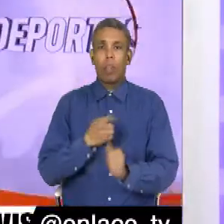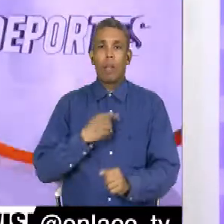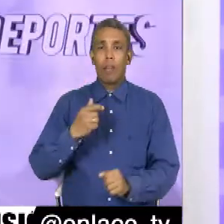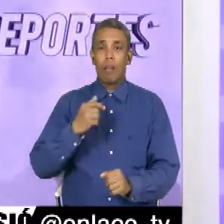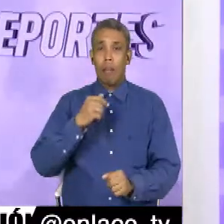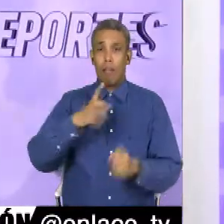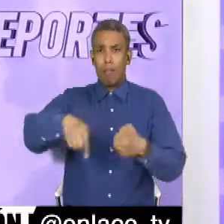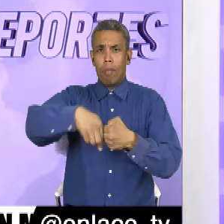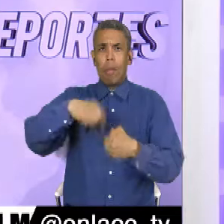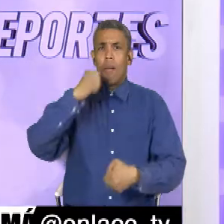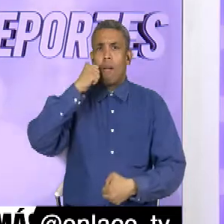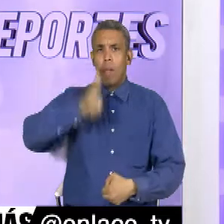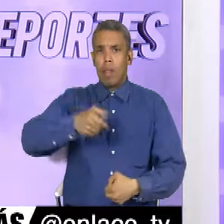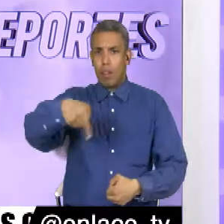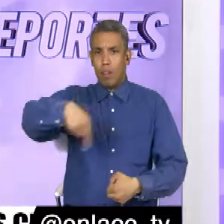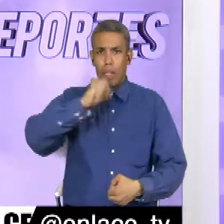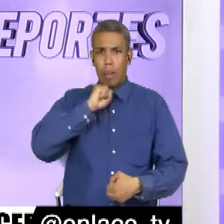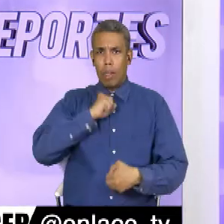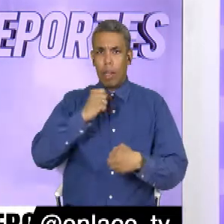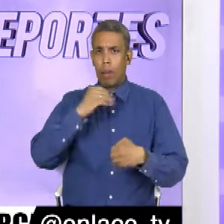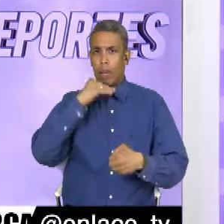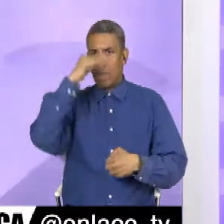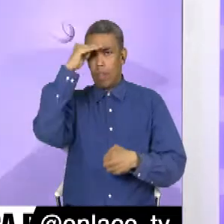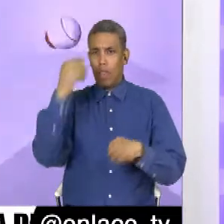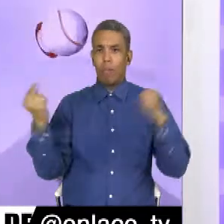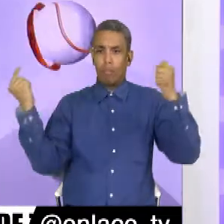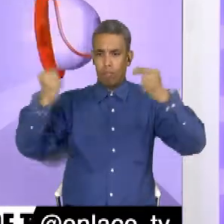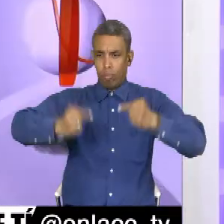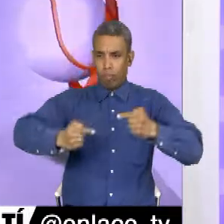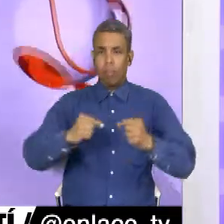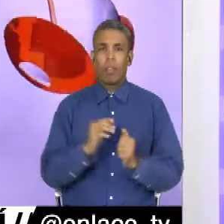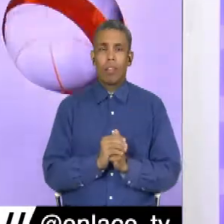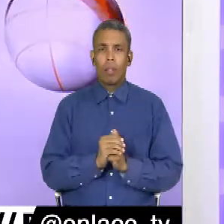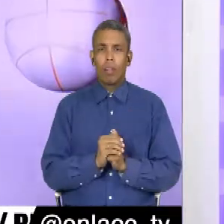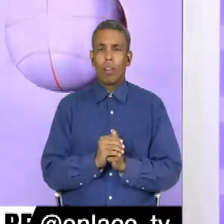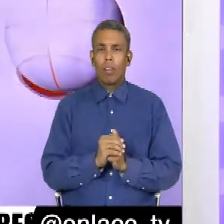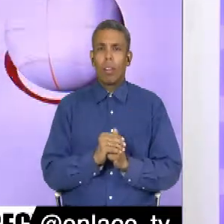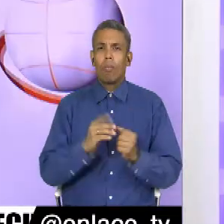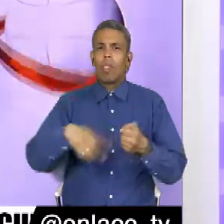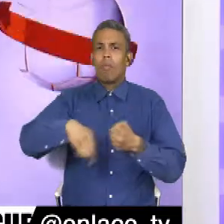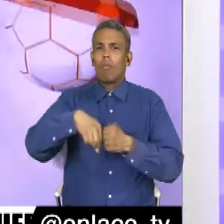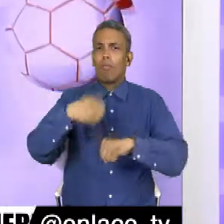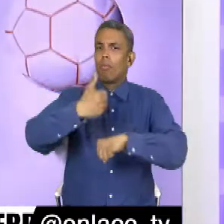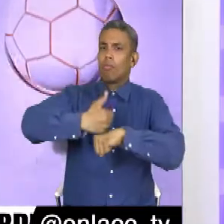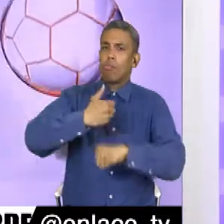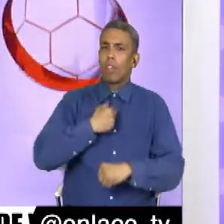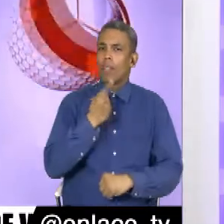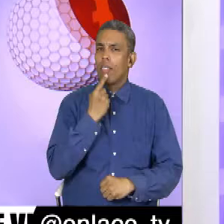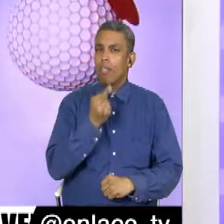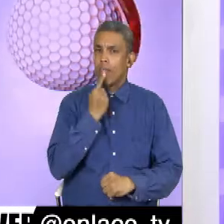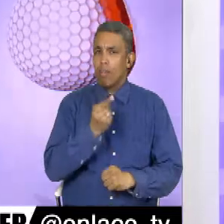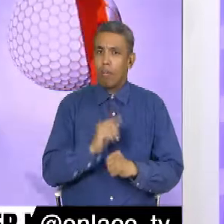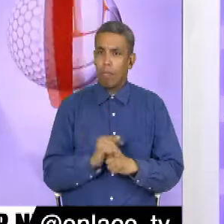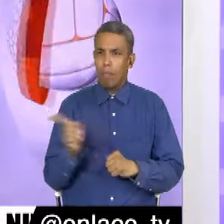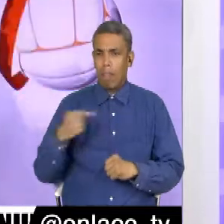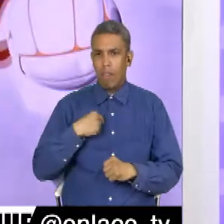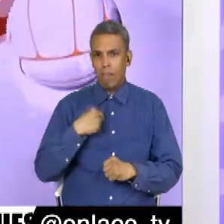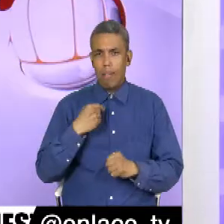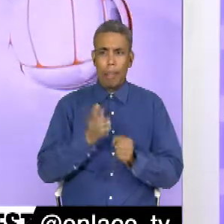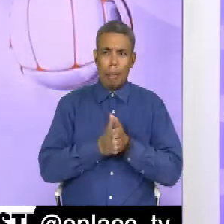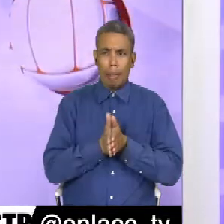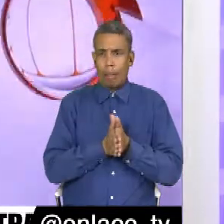jugando en condición de local frente al Deportivo Independiente Medellín. Su director técnico, el profe Jorge Luis Bernal, se mostró